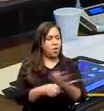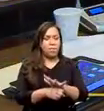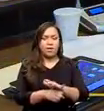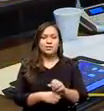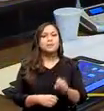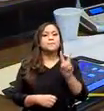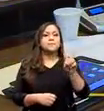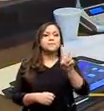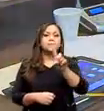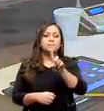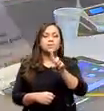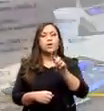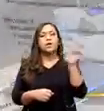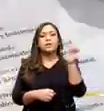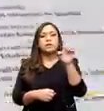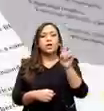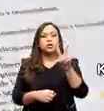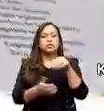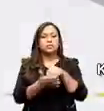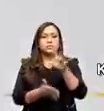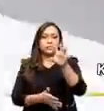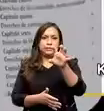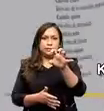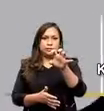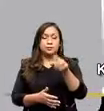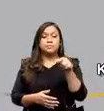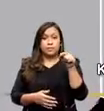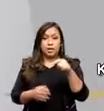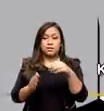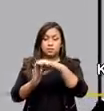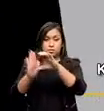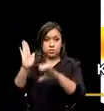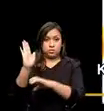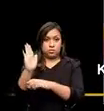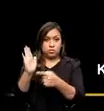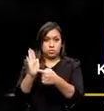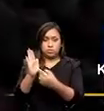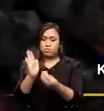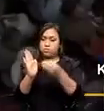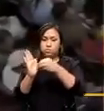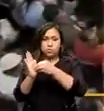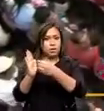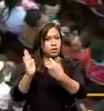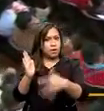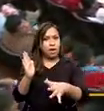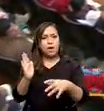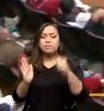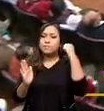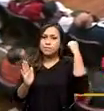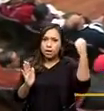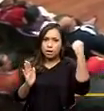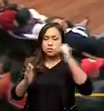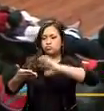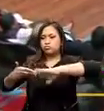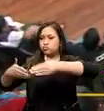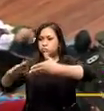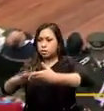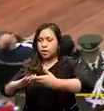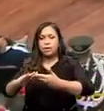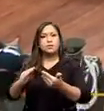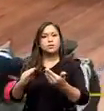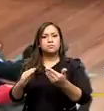el 29 de enero de 2015. Esta es una medida prevista en la Constitución para garantizar los derechos colectivos